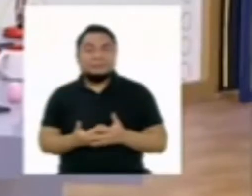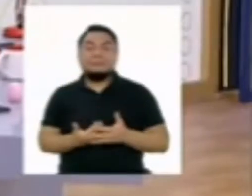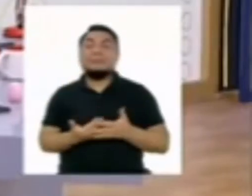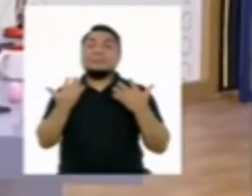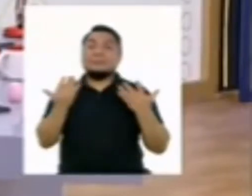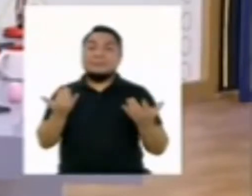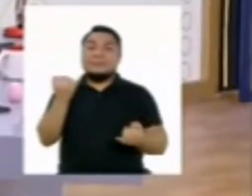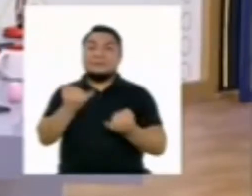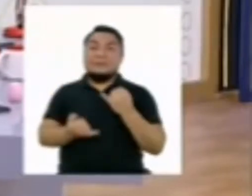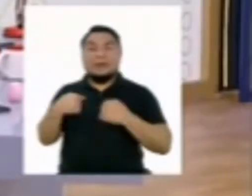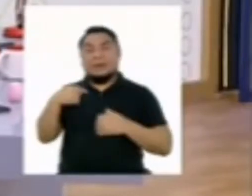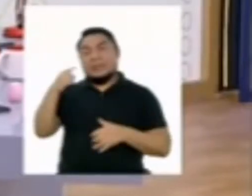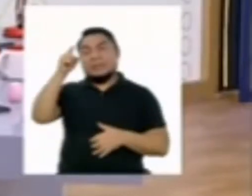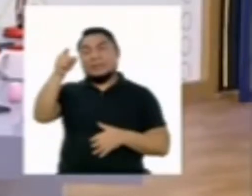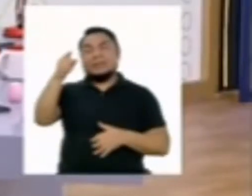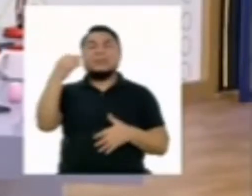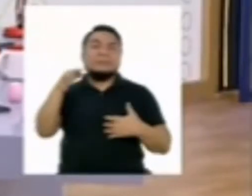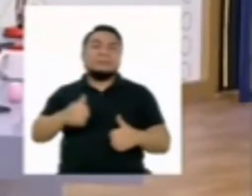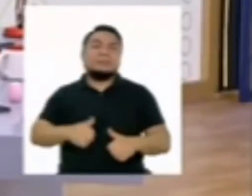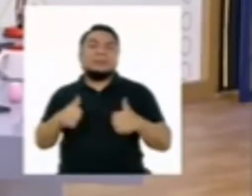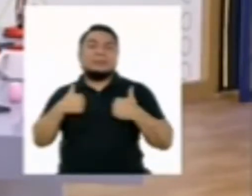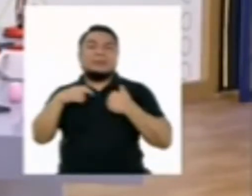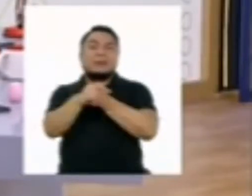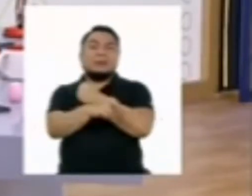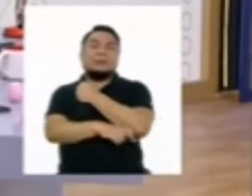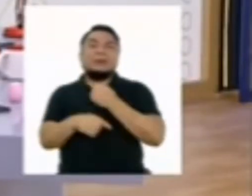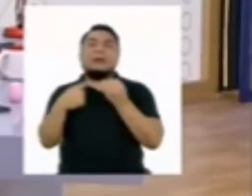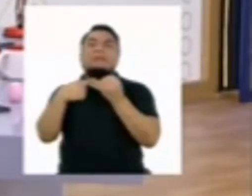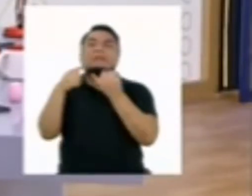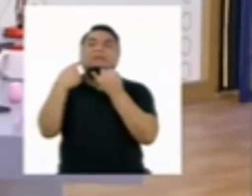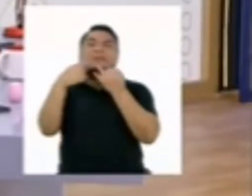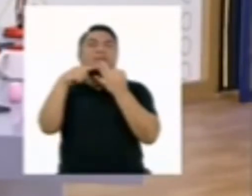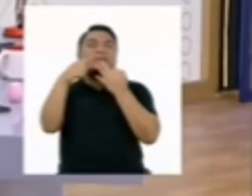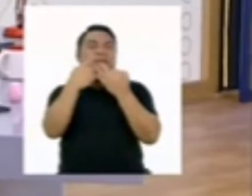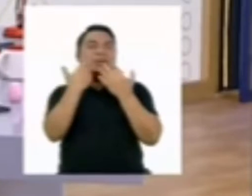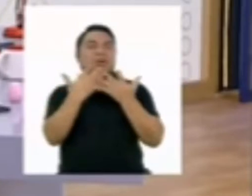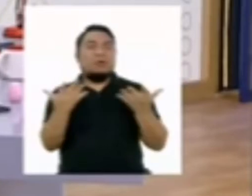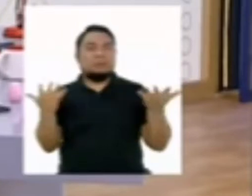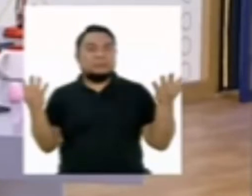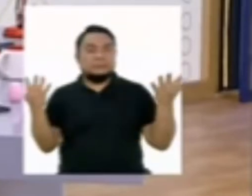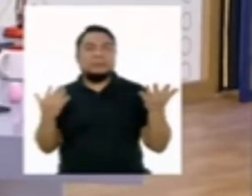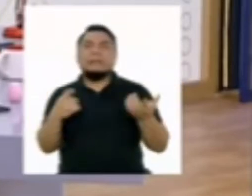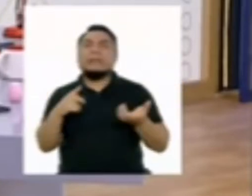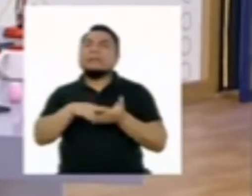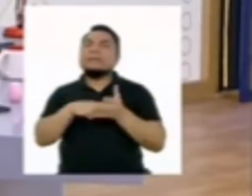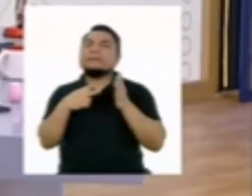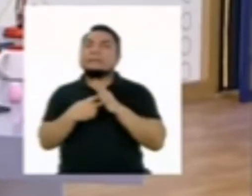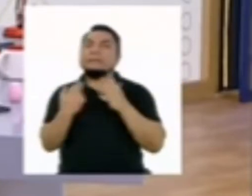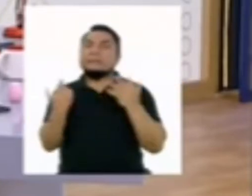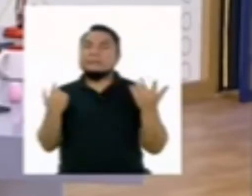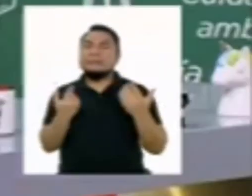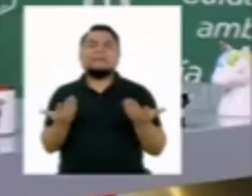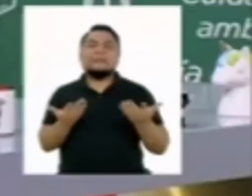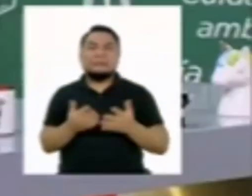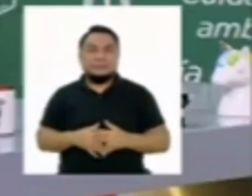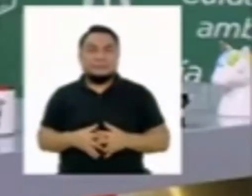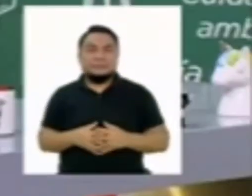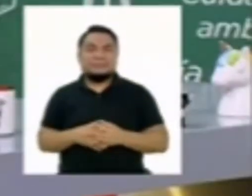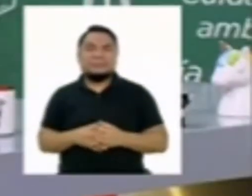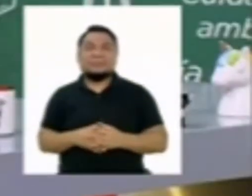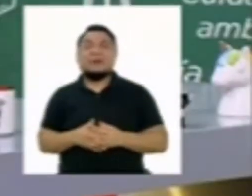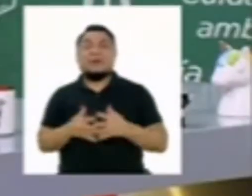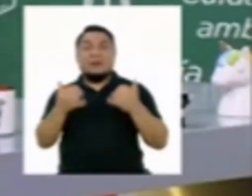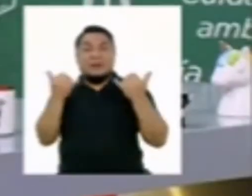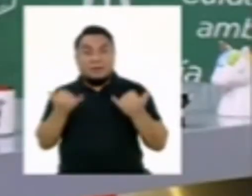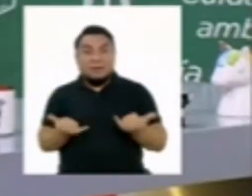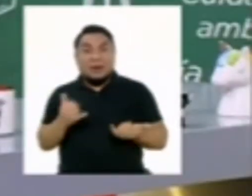final, siempre se dice que vivimos en un país mega diverso, pero ¿qué significa realmente serlo?